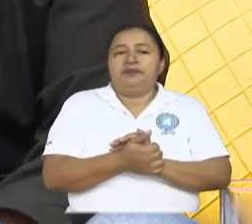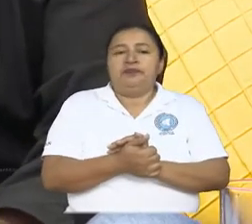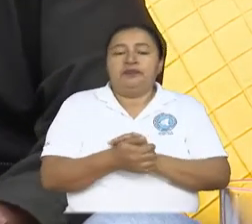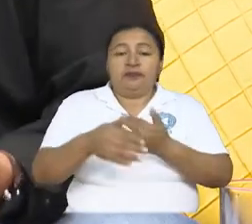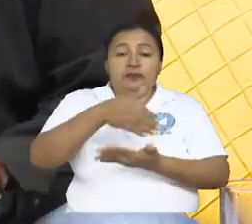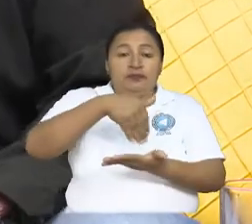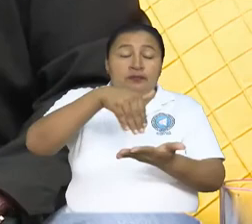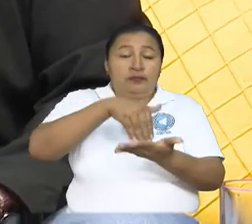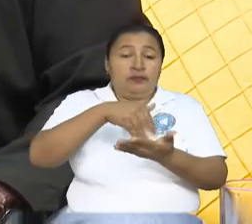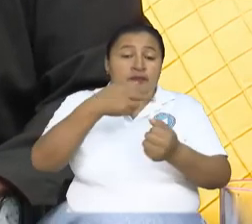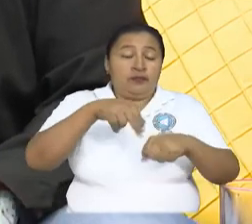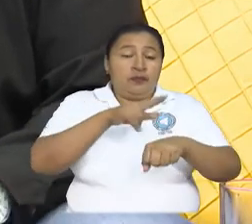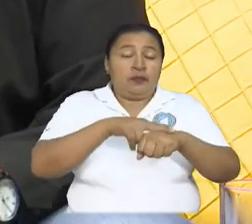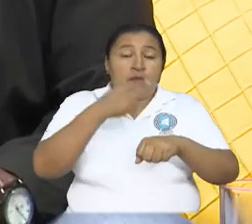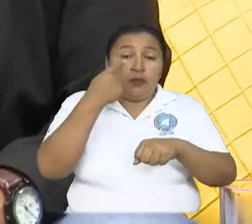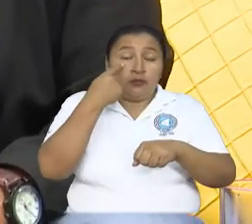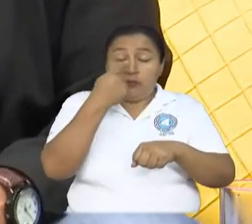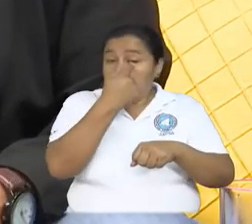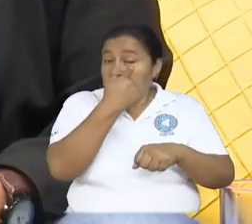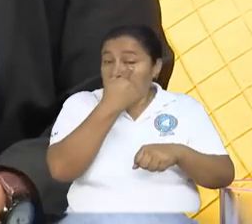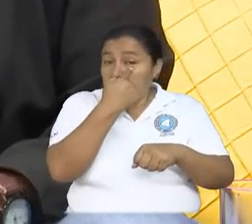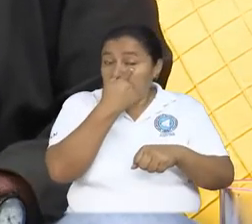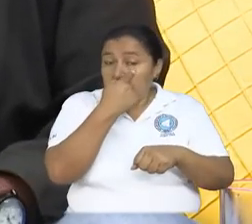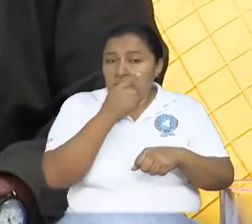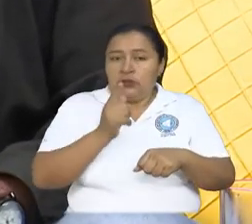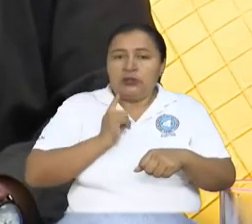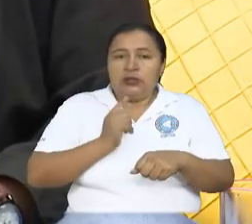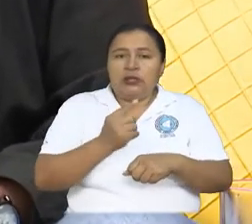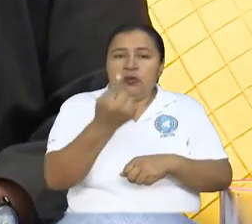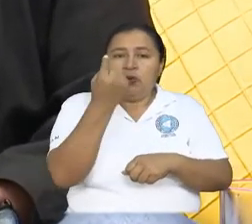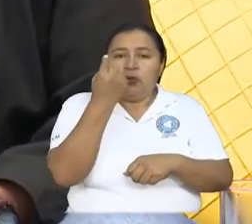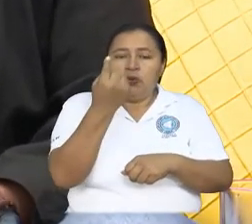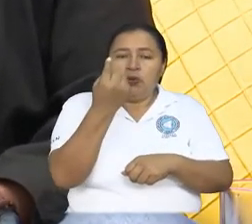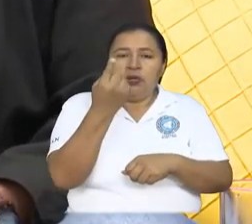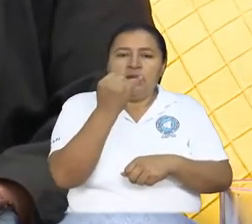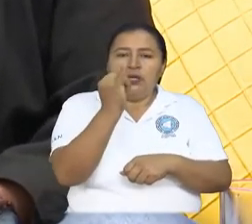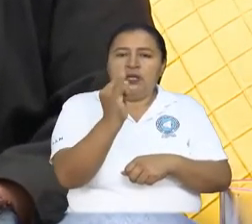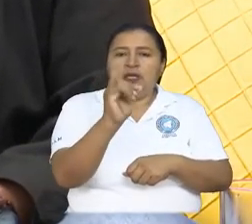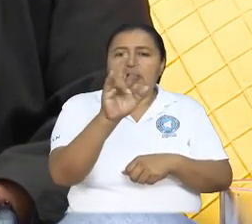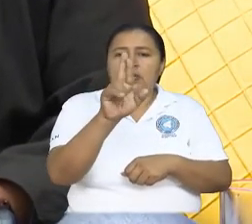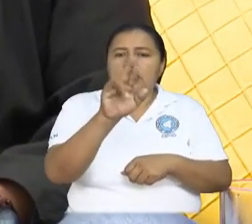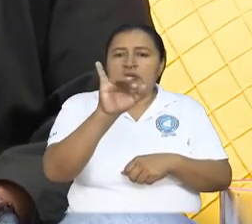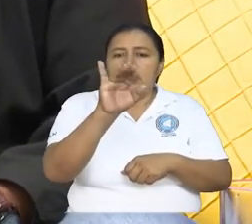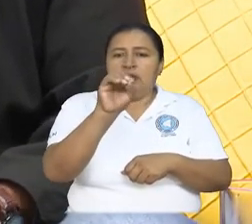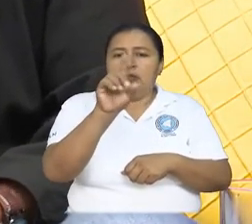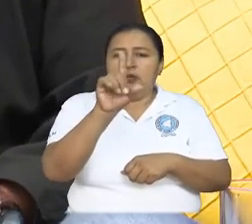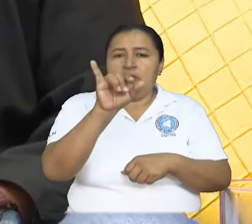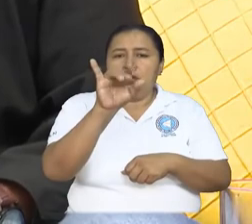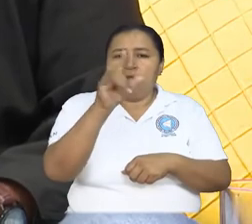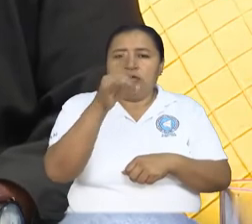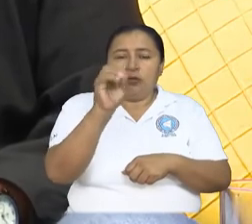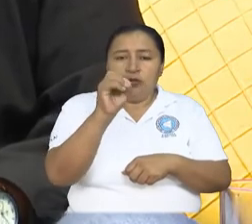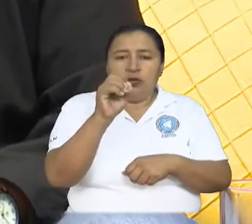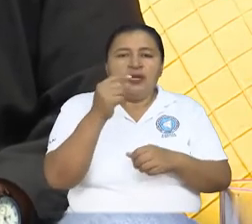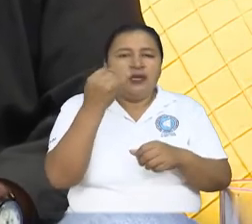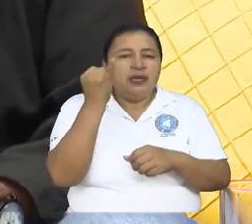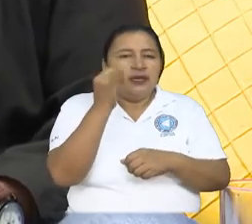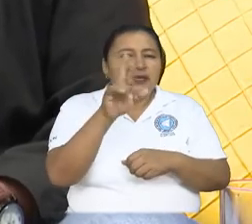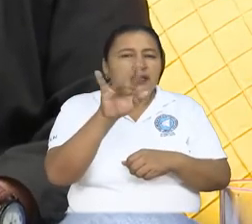centro nacional de oftalmología sólo tiene un iron hidrólogo en el que el iris